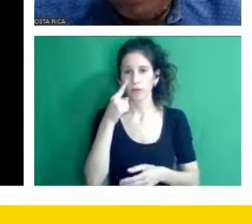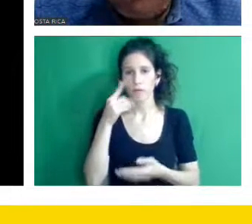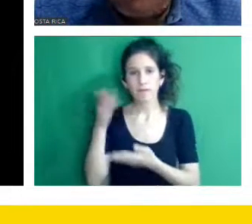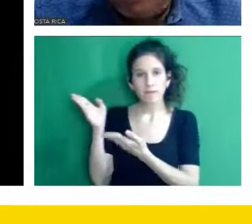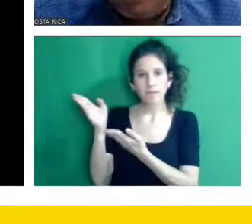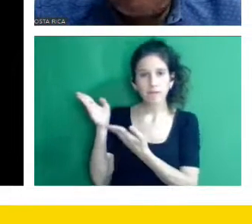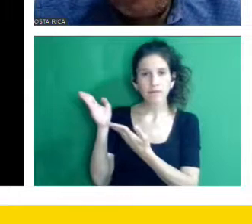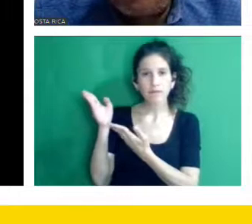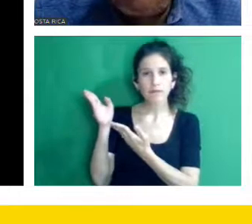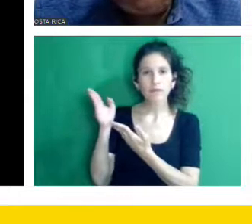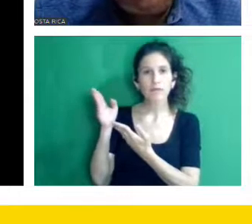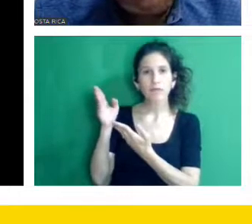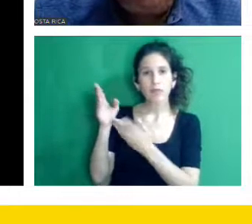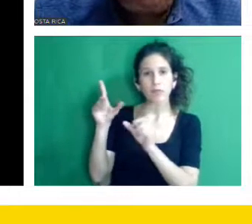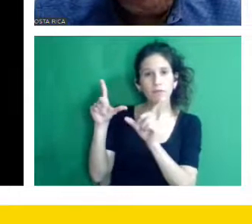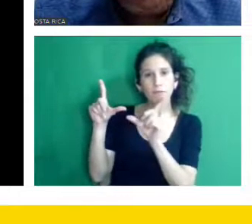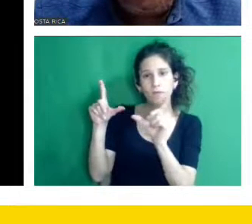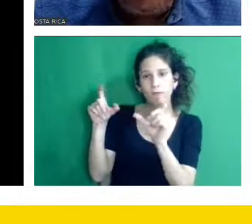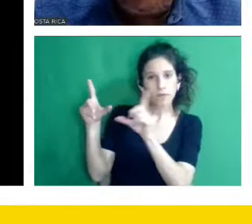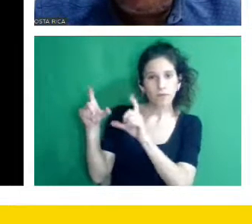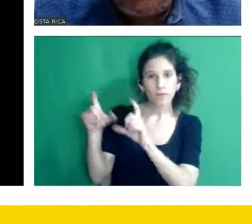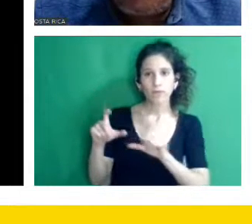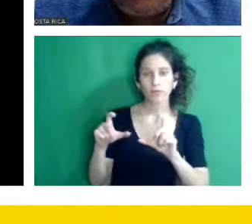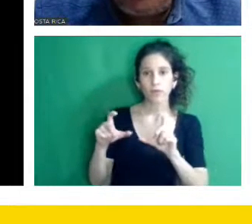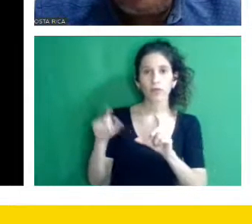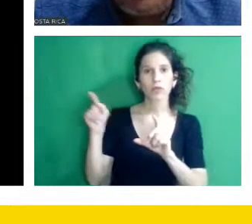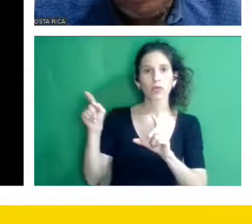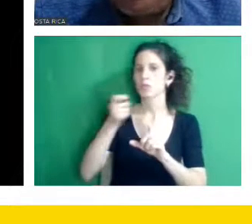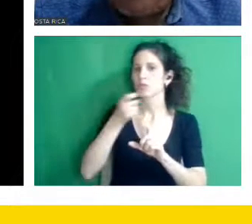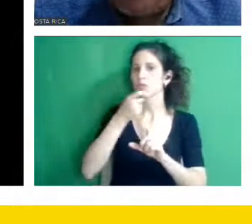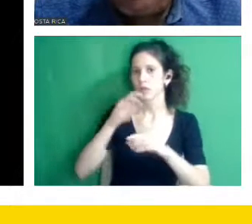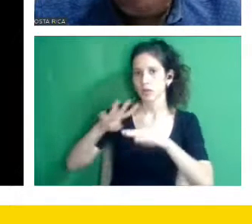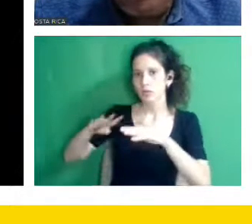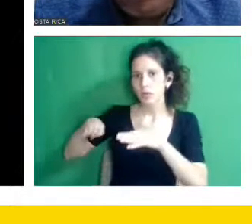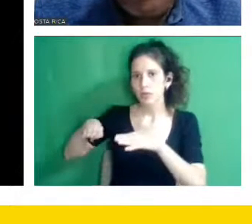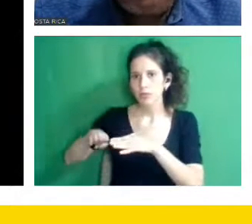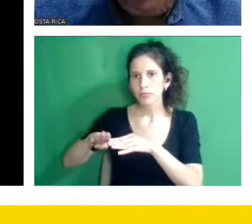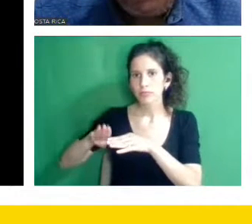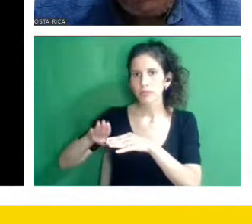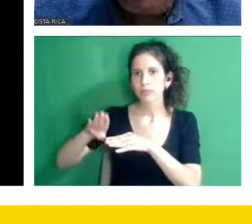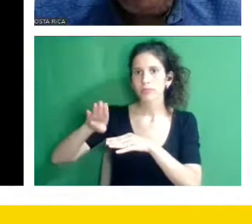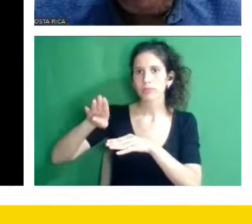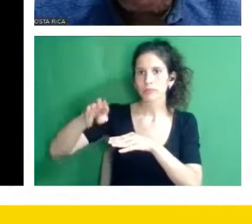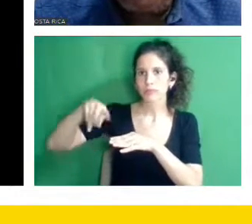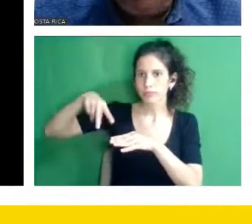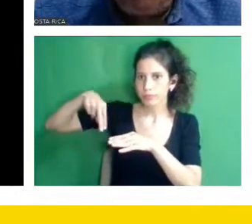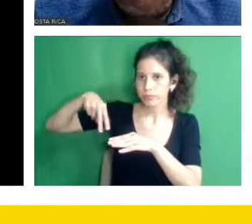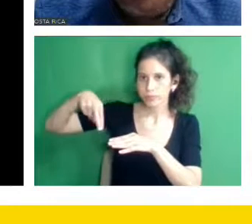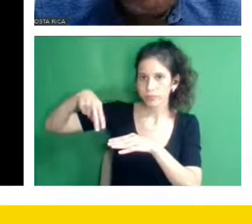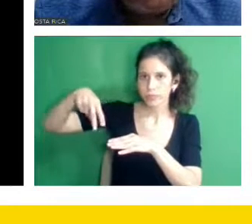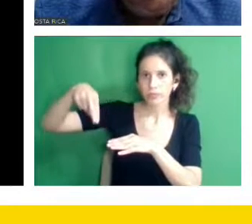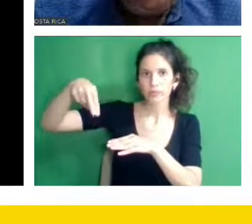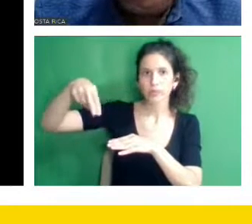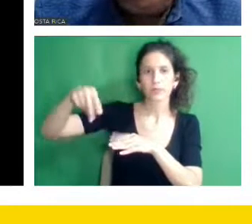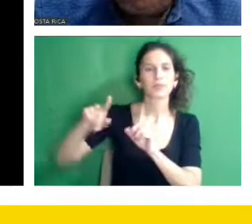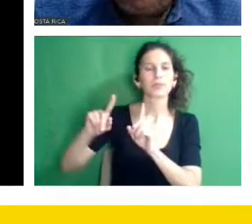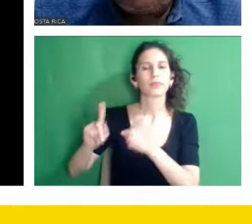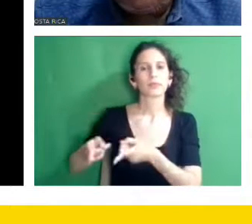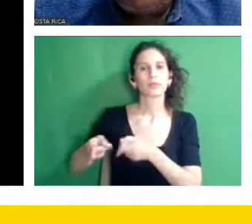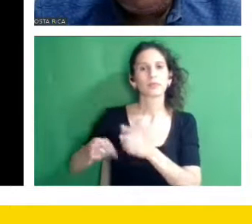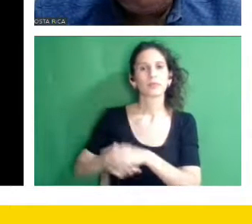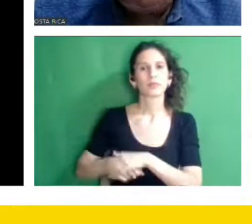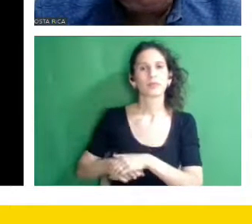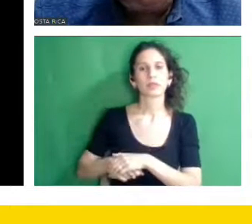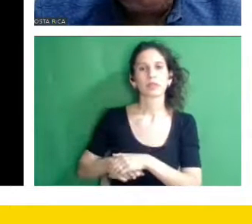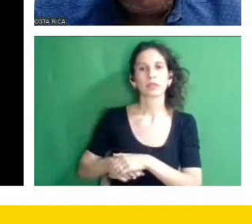de la pasarela, ¿verdad? Pero también tenemos otros recursos como es las torres de vigías para los salvavidas y así